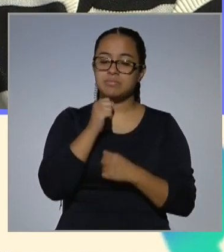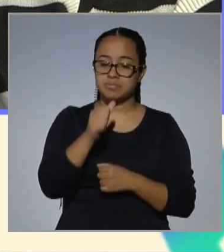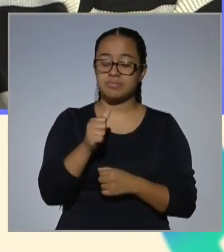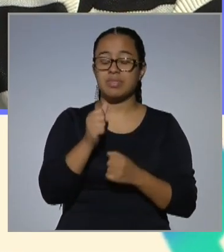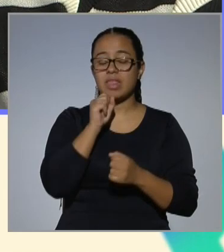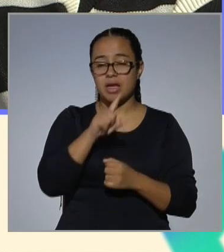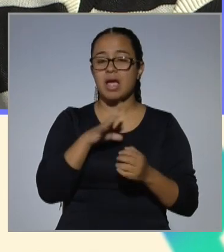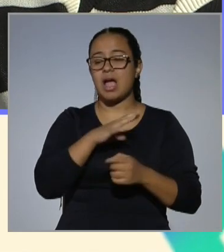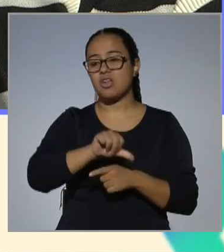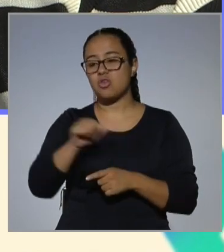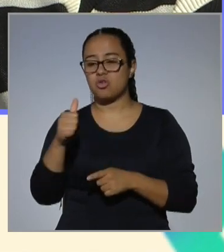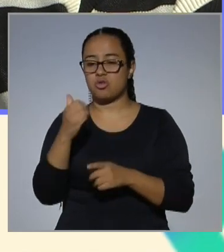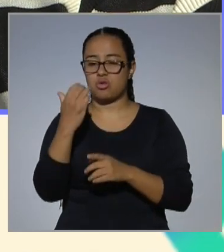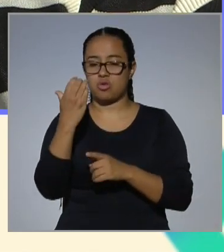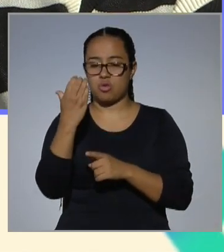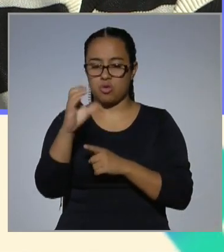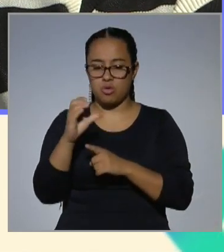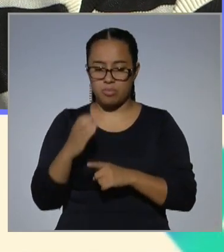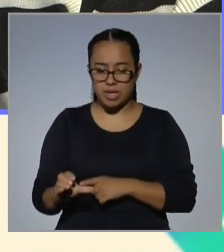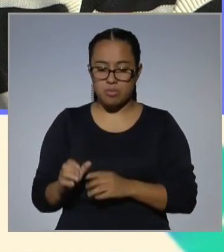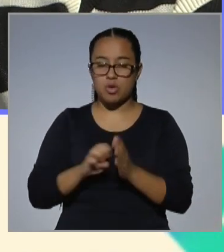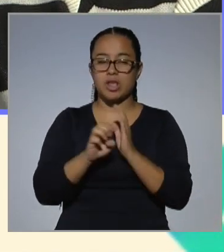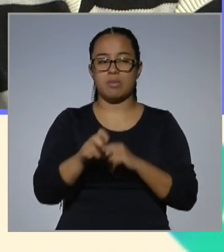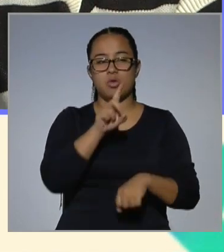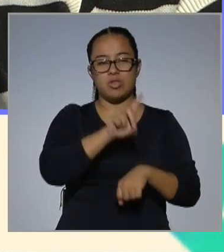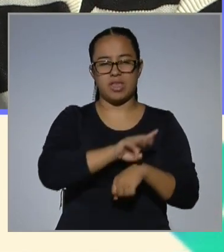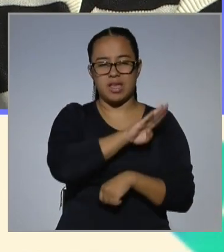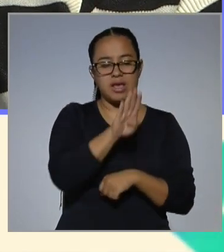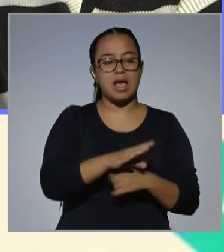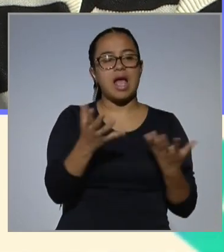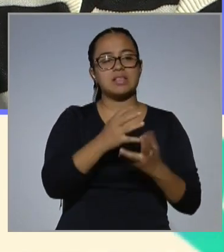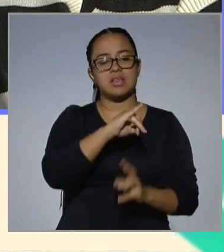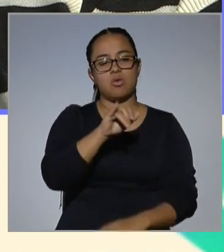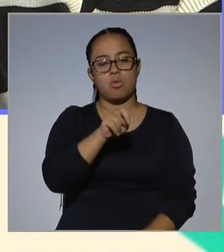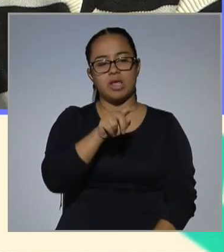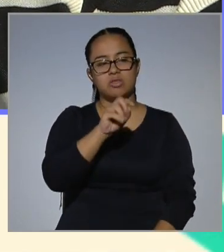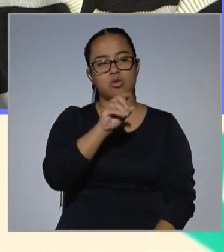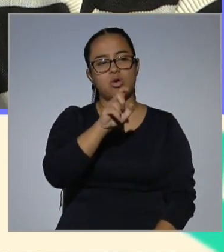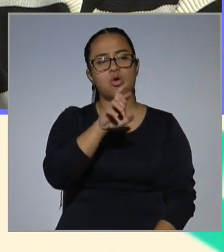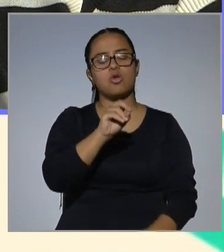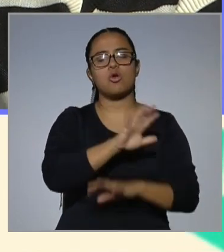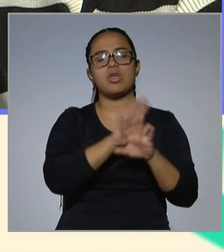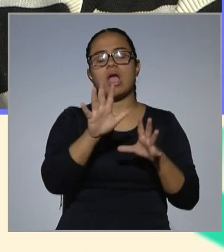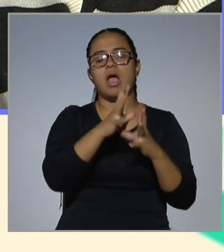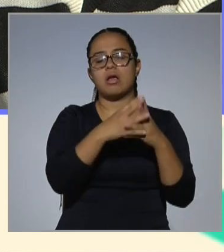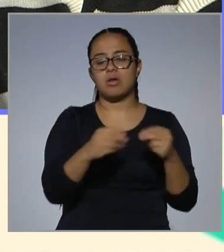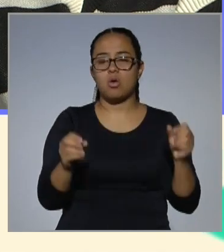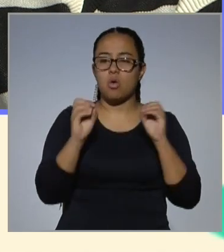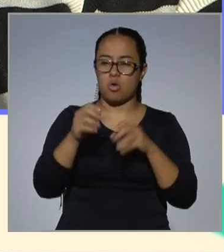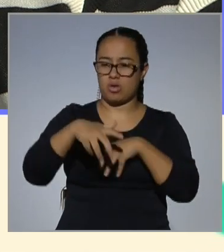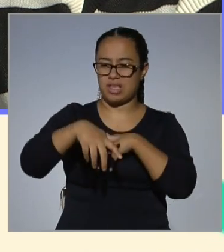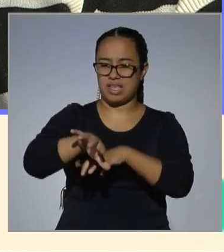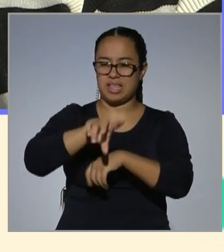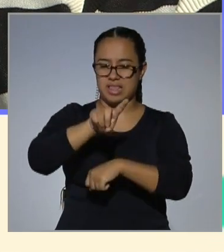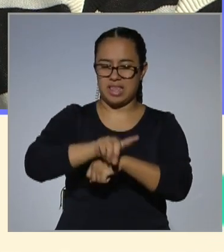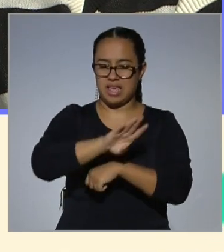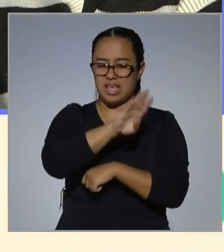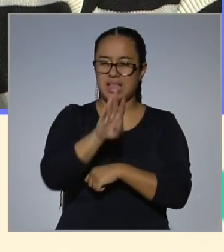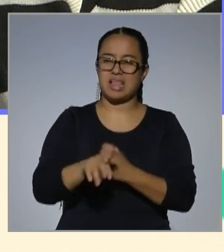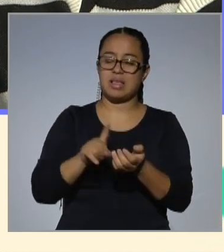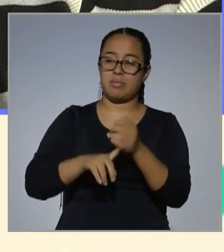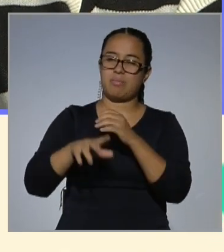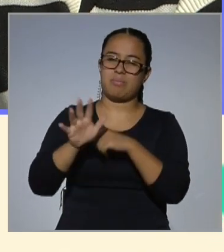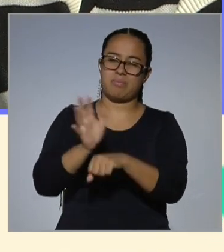se pierden, como representar a don Juan Tenorio en Día de Muertos, y otras que nacen o se adoptan, como el desfile de Día de Muertos que salió en una